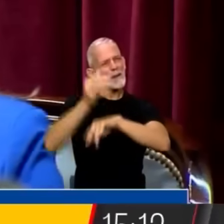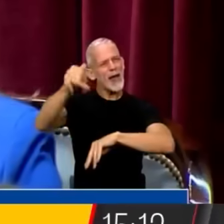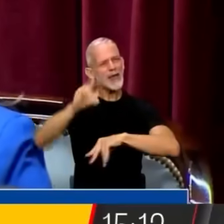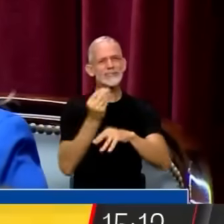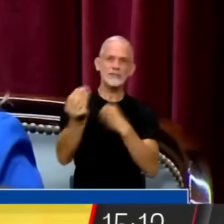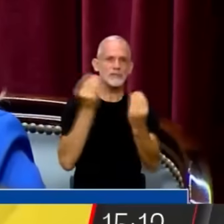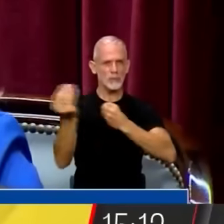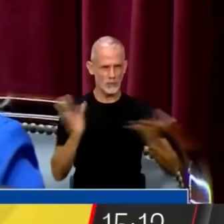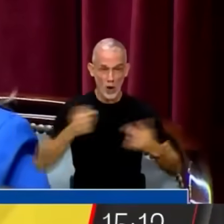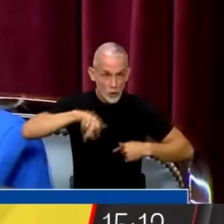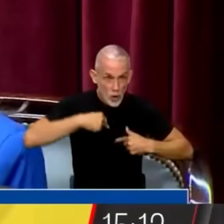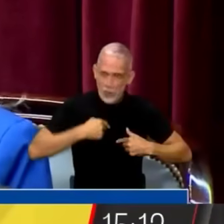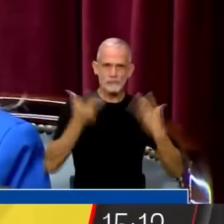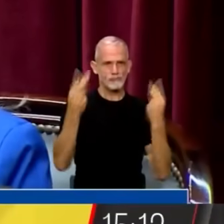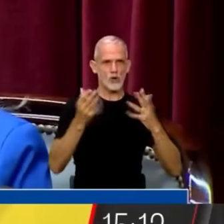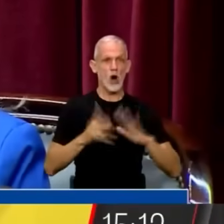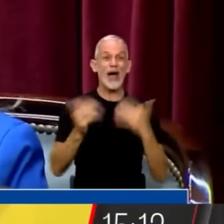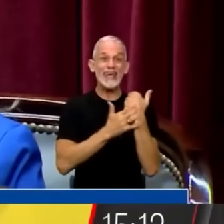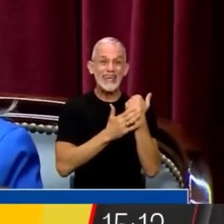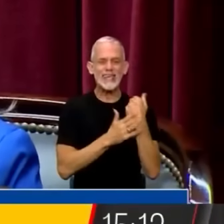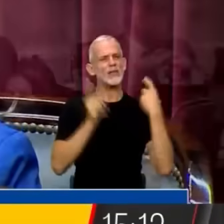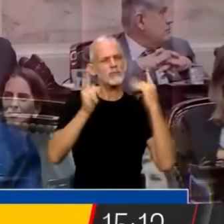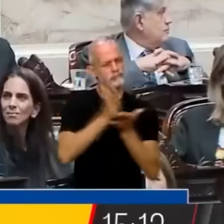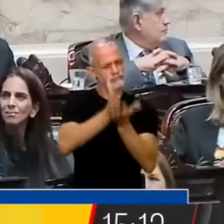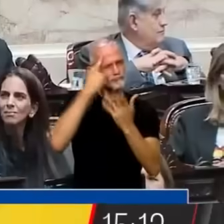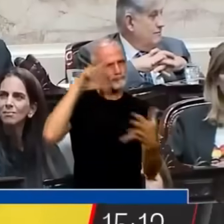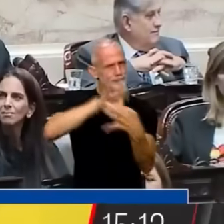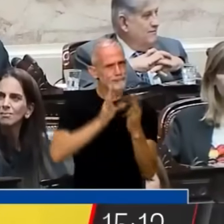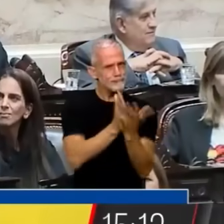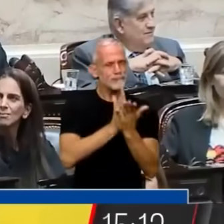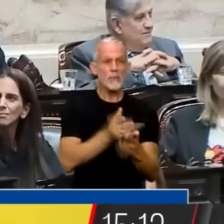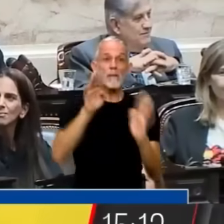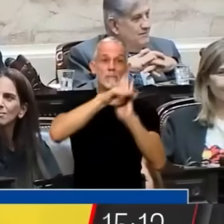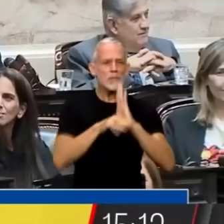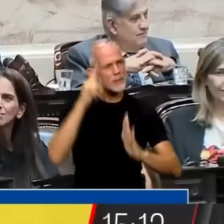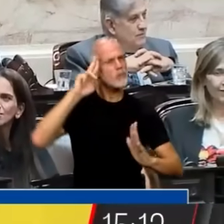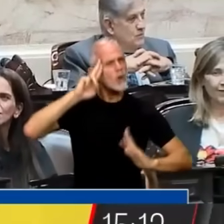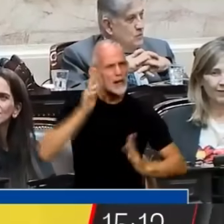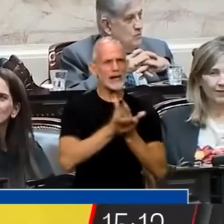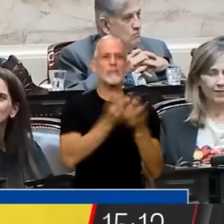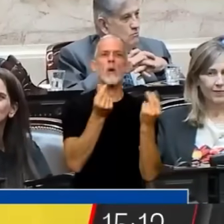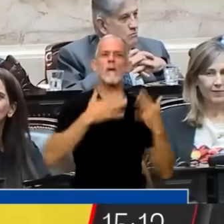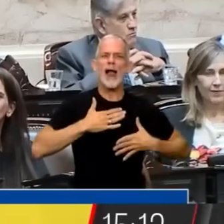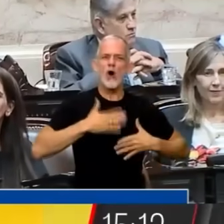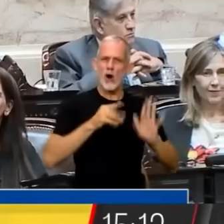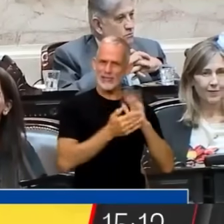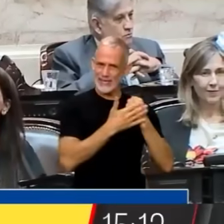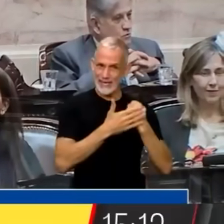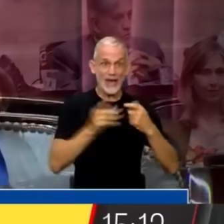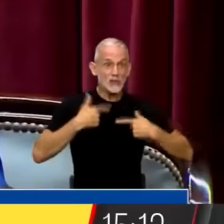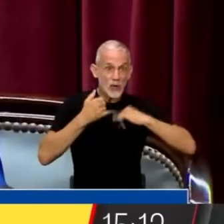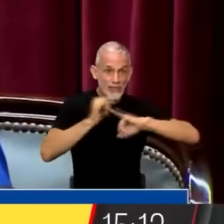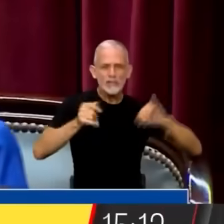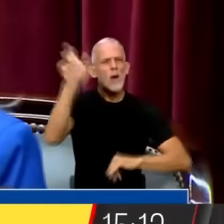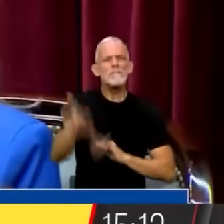funcionarios. Nosotros no. La izquierda será fiel a su coherencia, a sus principios y a sus valores. Y como dije, no